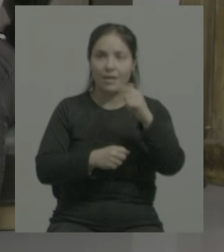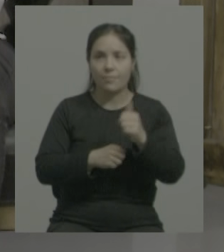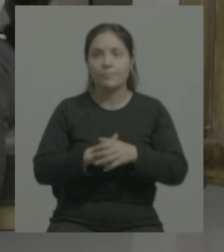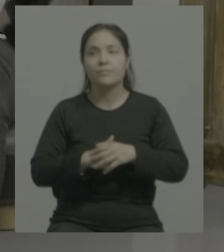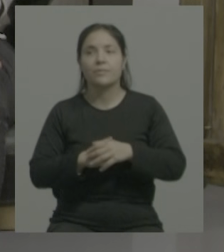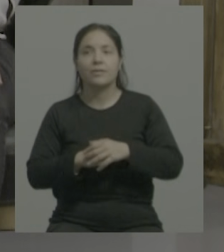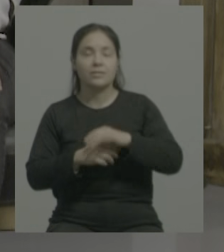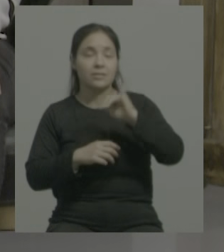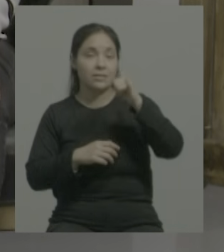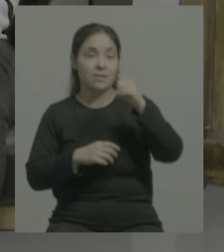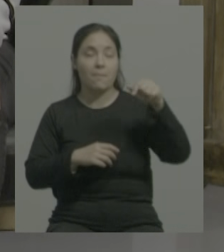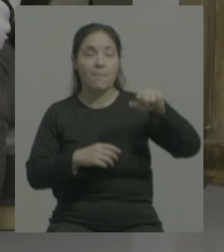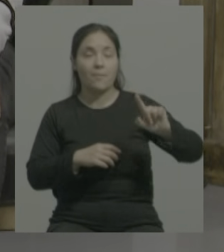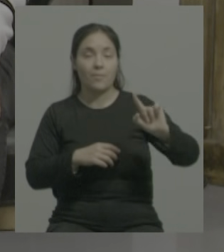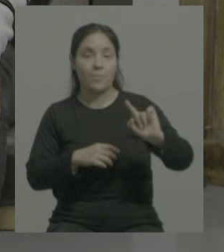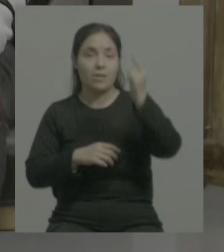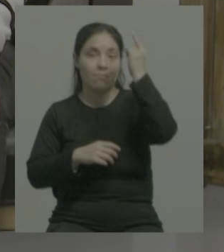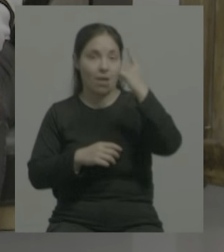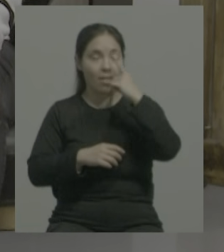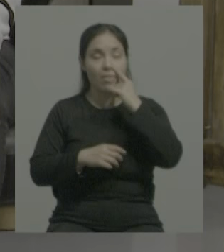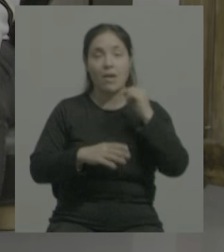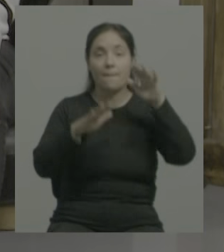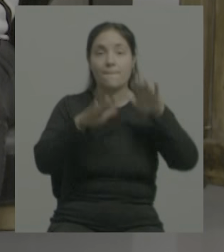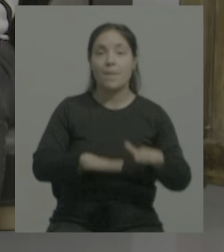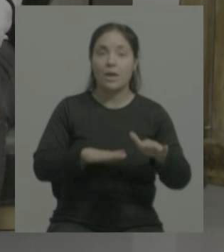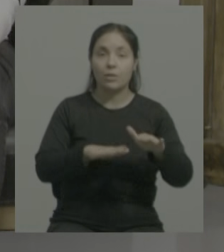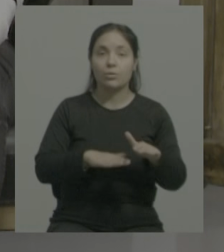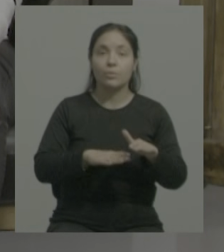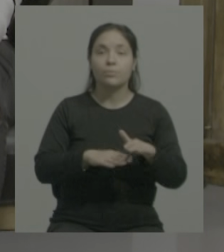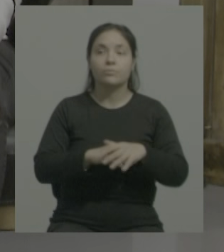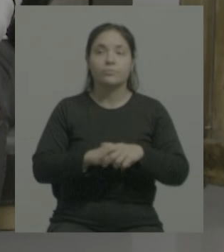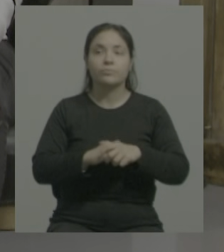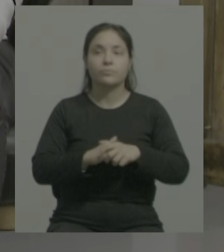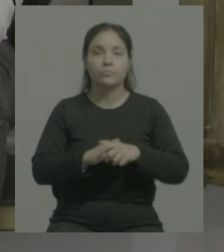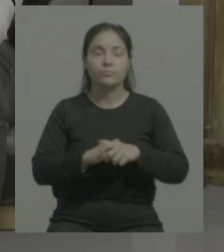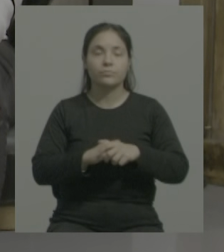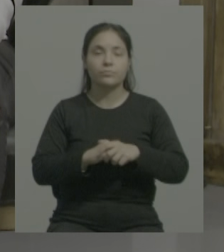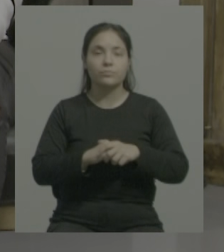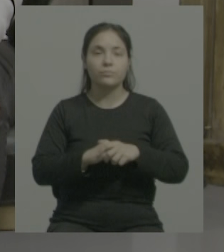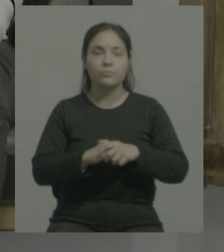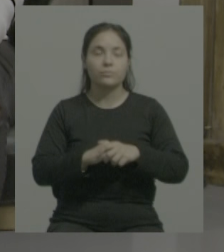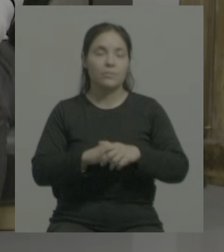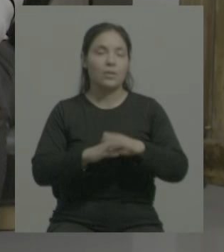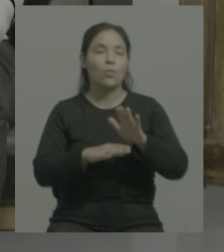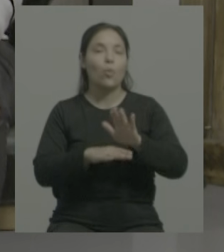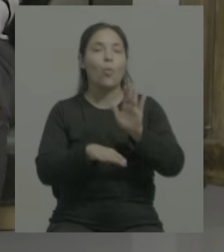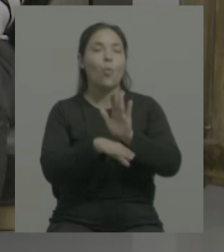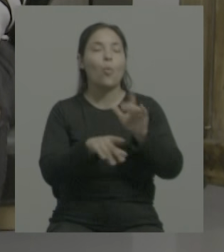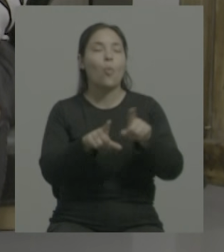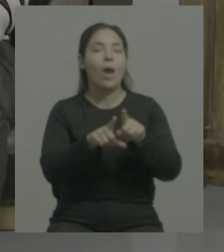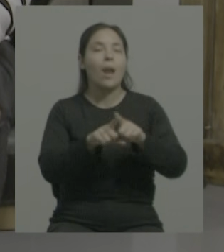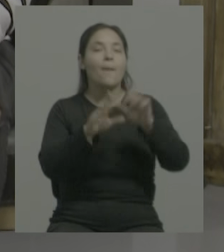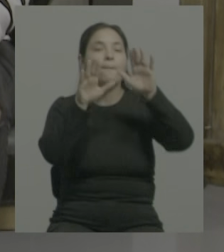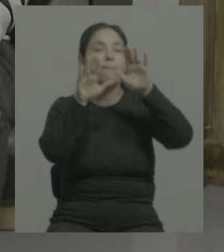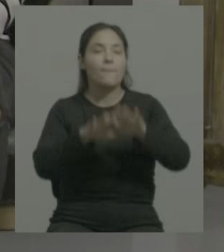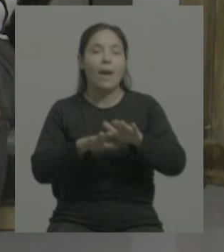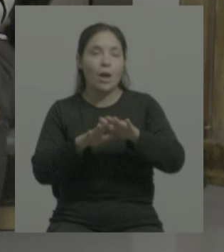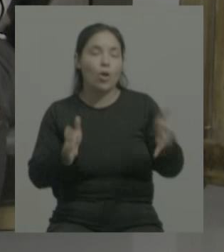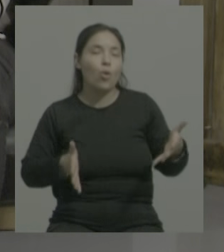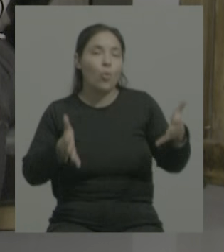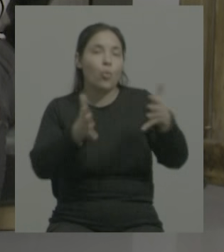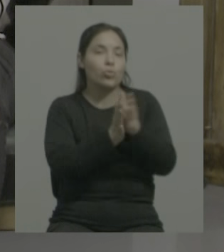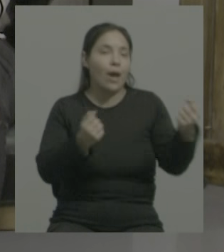en esta primera jornada de paro, que además tiene la particularidad que es el paro acordado en conjunto con el personal no docente también,